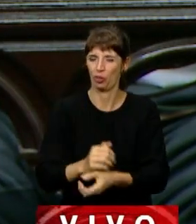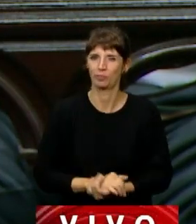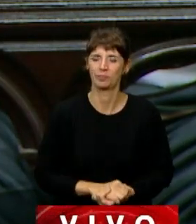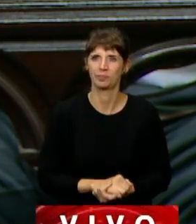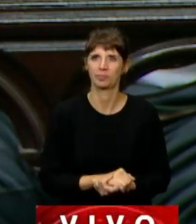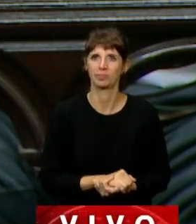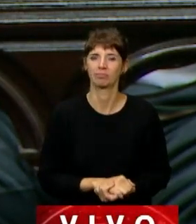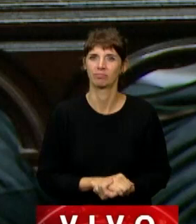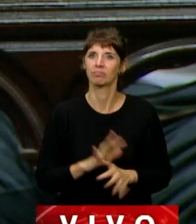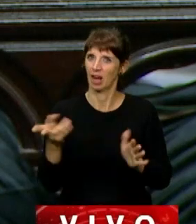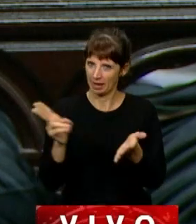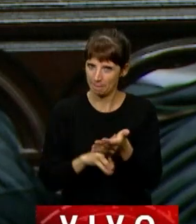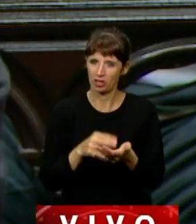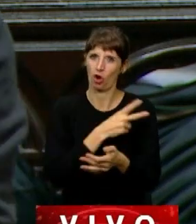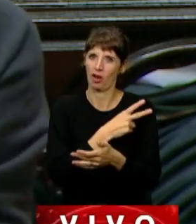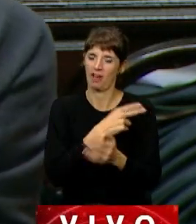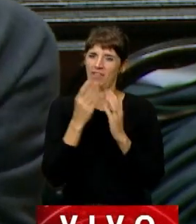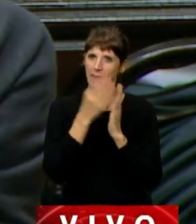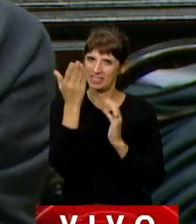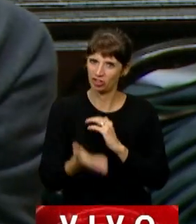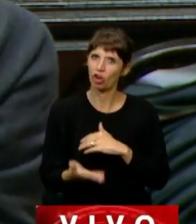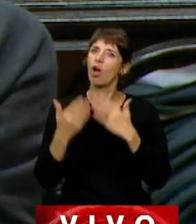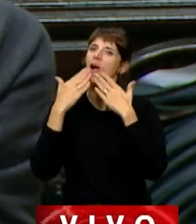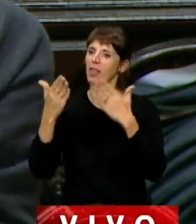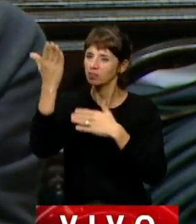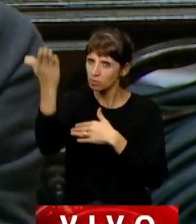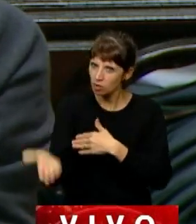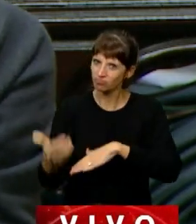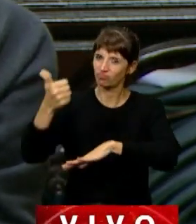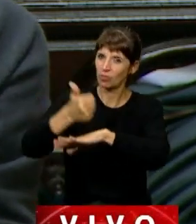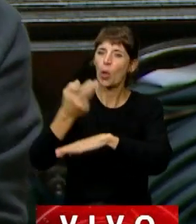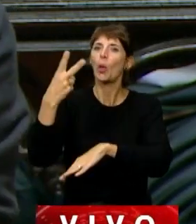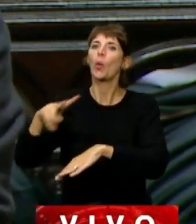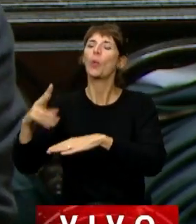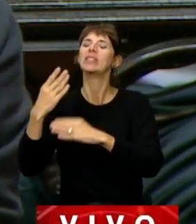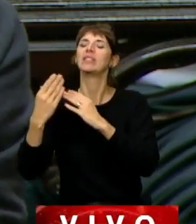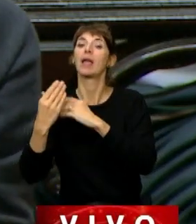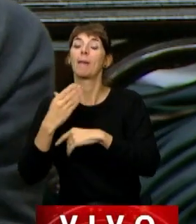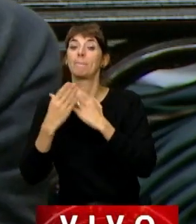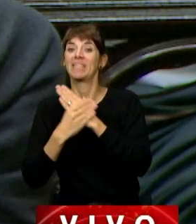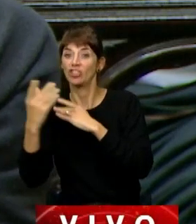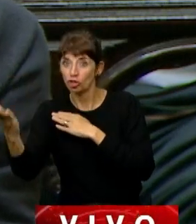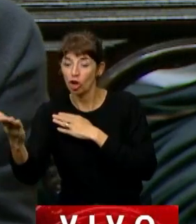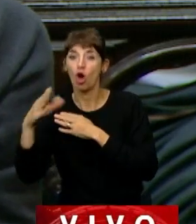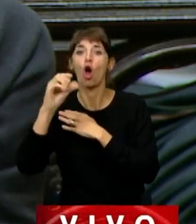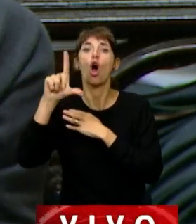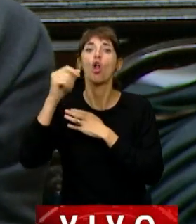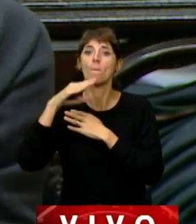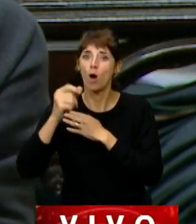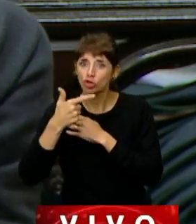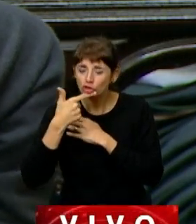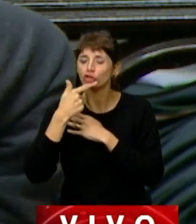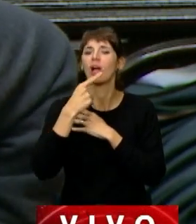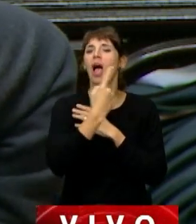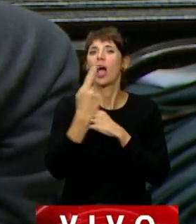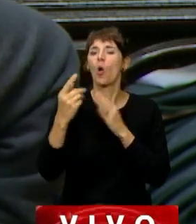nuevo, señor jefe de gabinete, agradeciéndole a usted, a su viceministro, a Juan Manuel Olmos, a cada uno de las